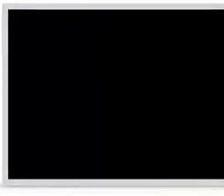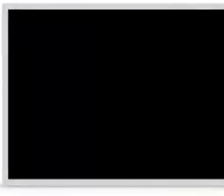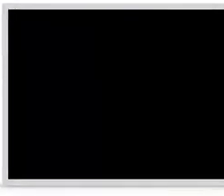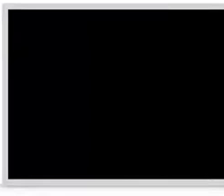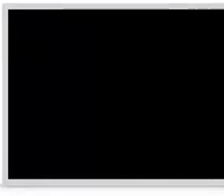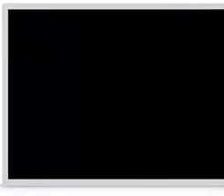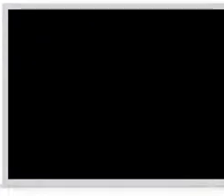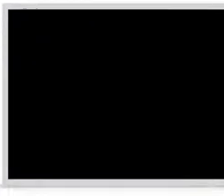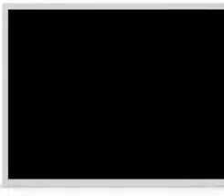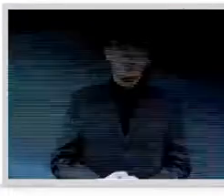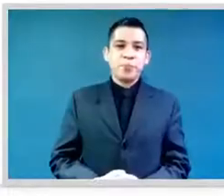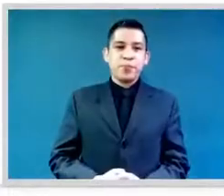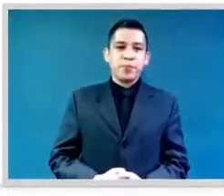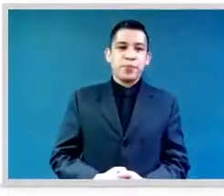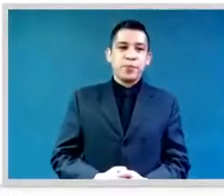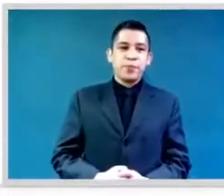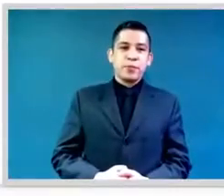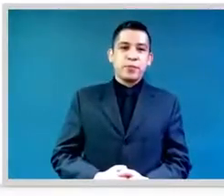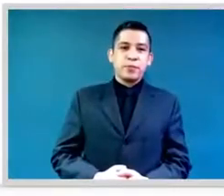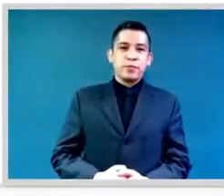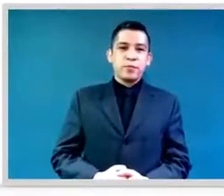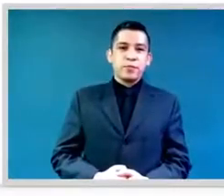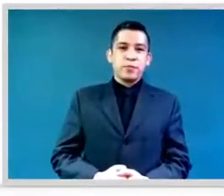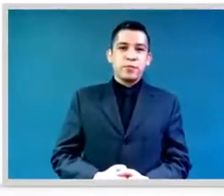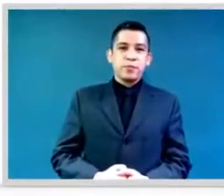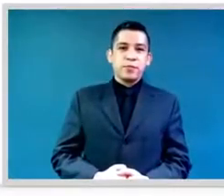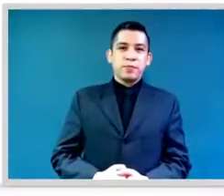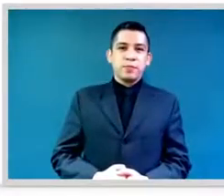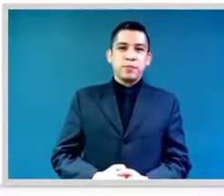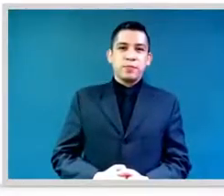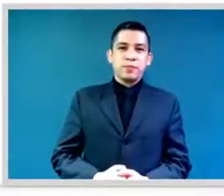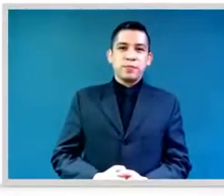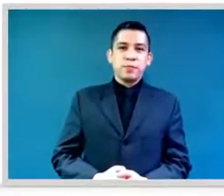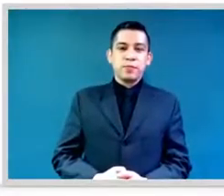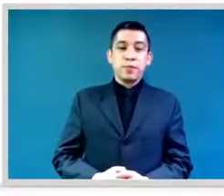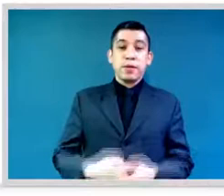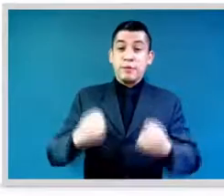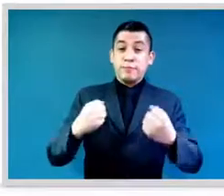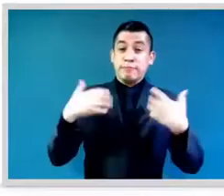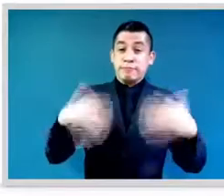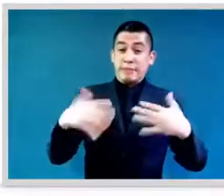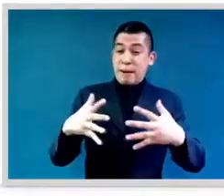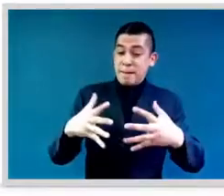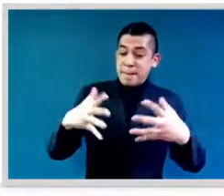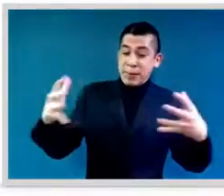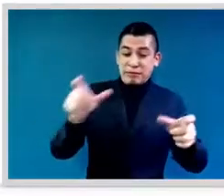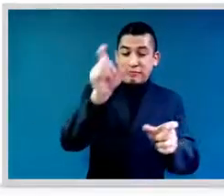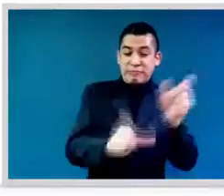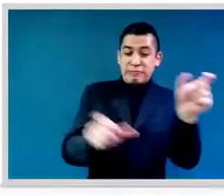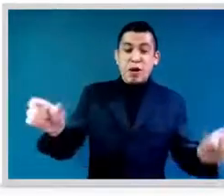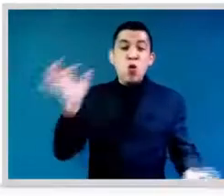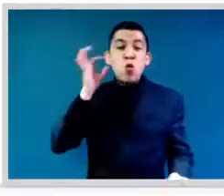teniendo que llegar a tal punto donde muchas de las mujeres más jóvenes que quieren seguir avanzando